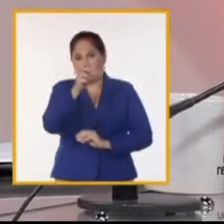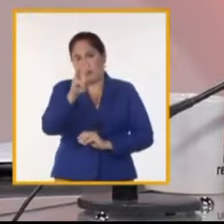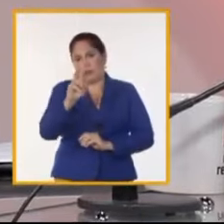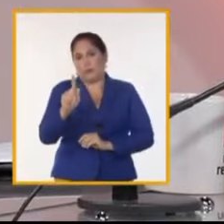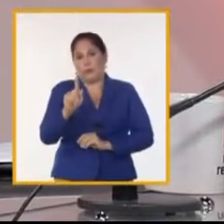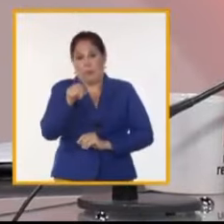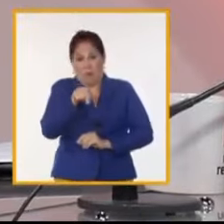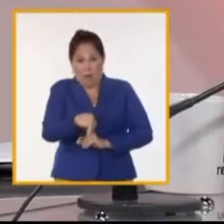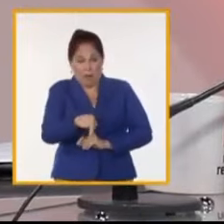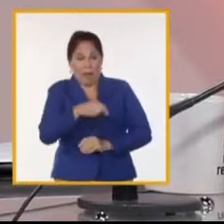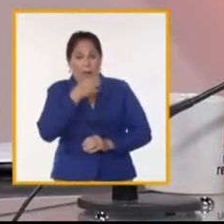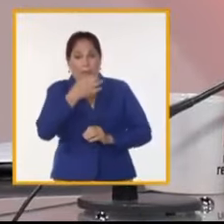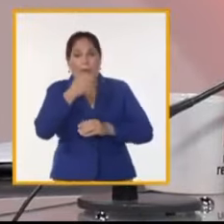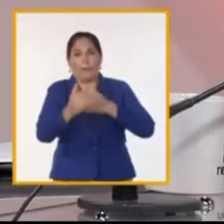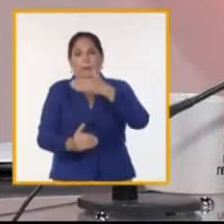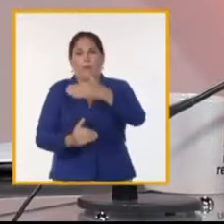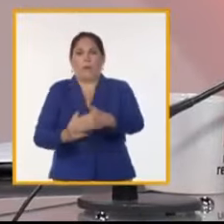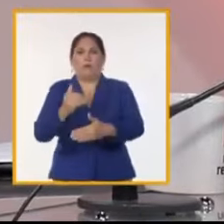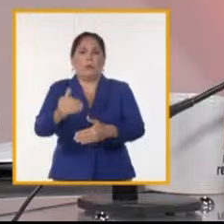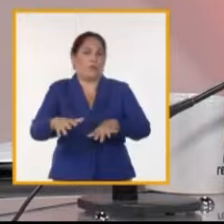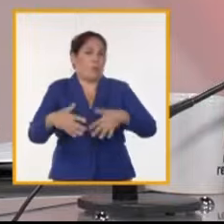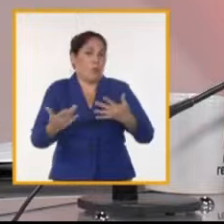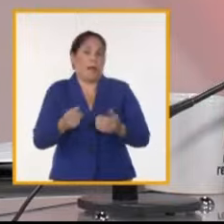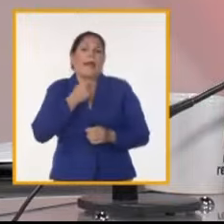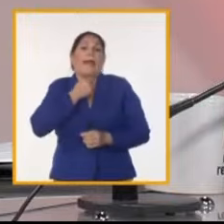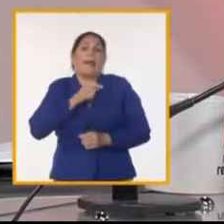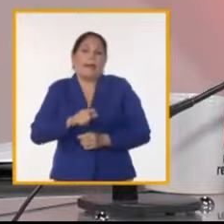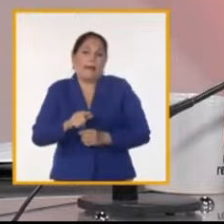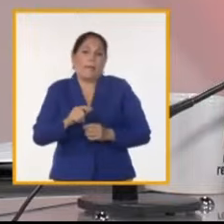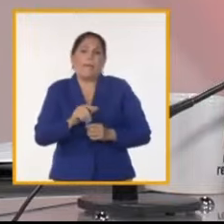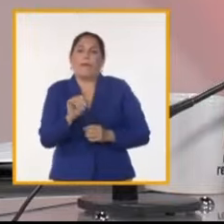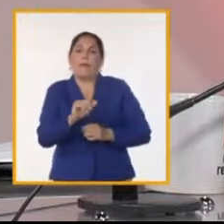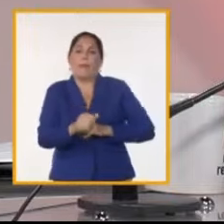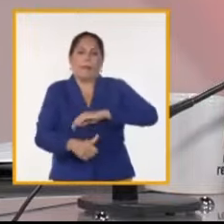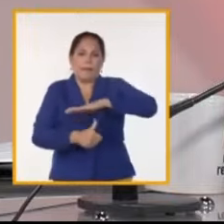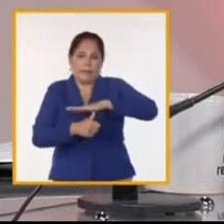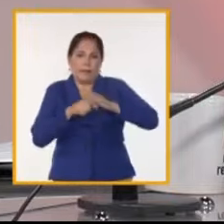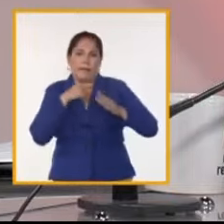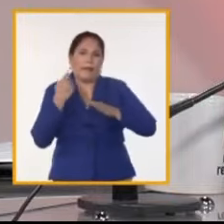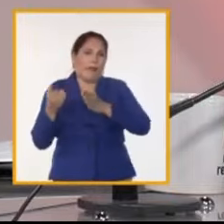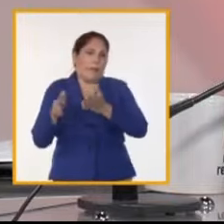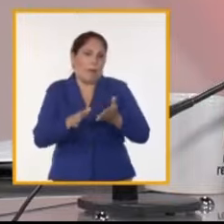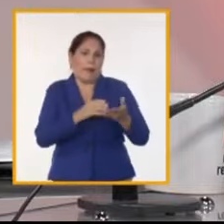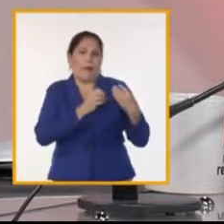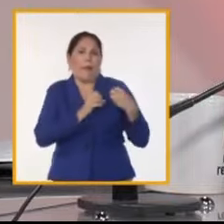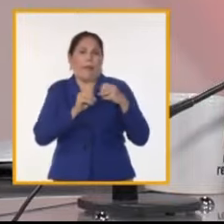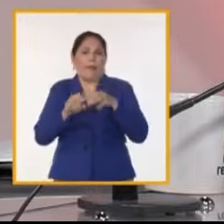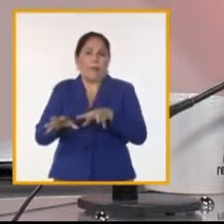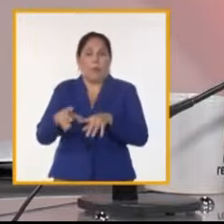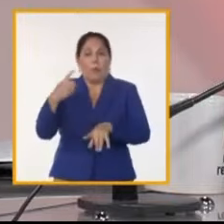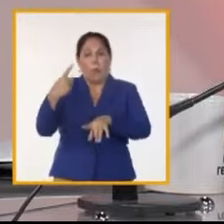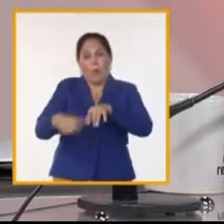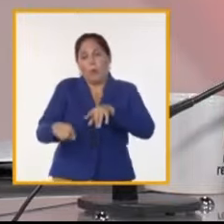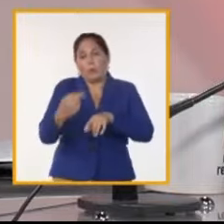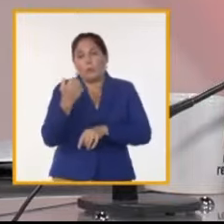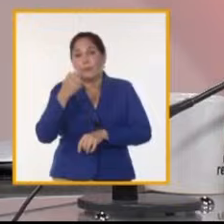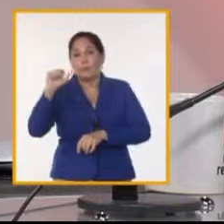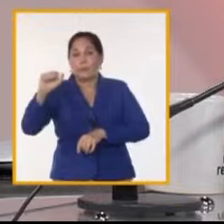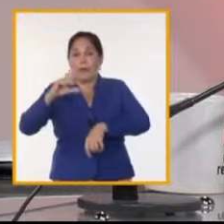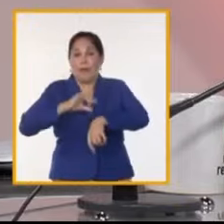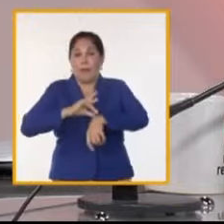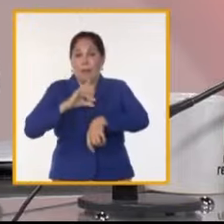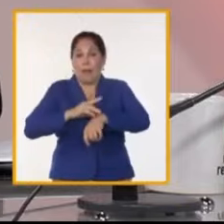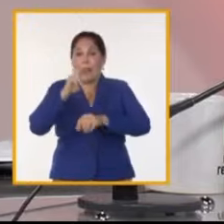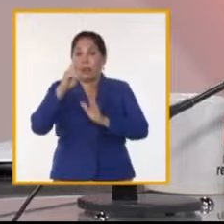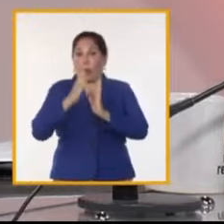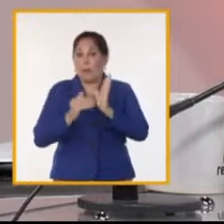en el que está contemplado el proceso a seguir en caso de fallecimiento destitución dimisión o ausencia por enfermedad o por un tiempo superior a